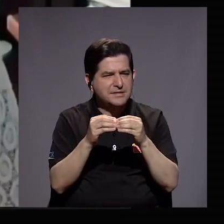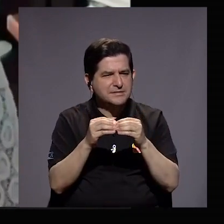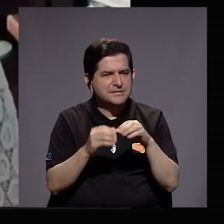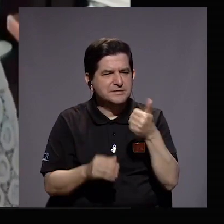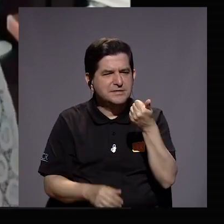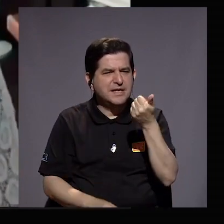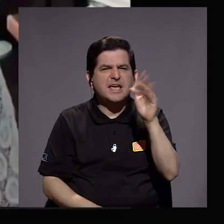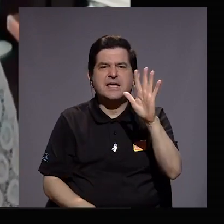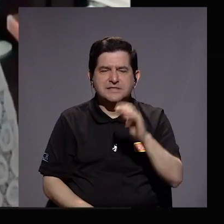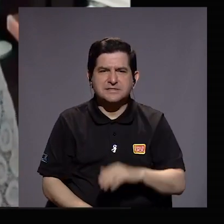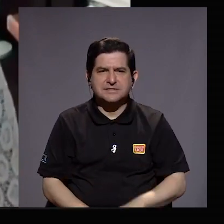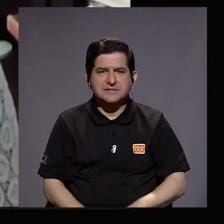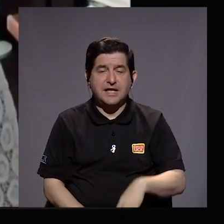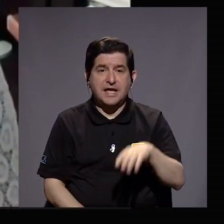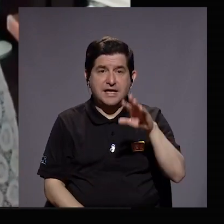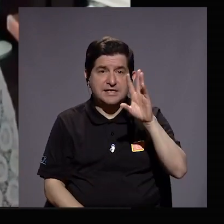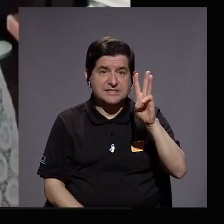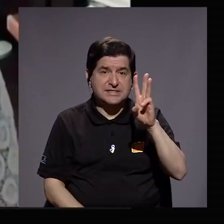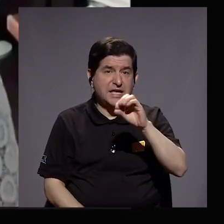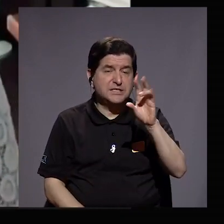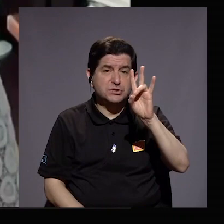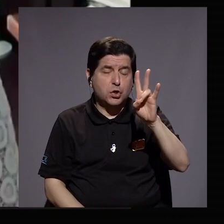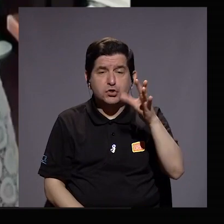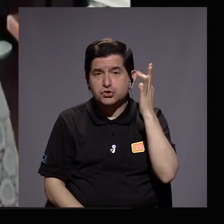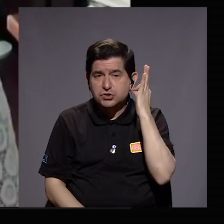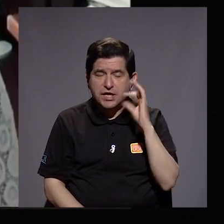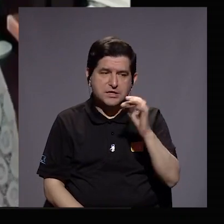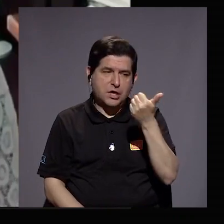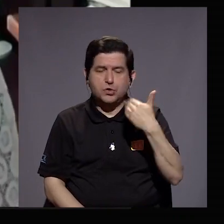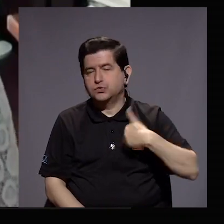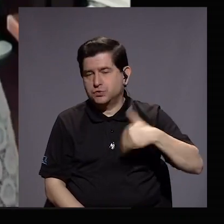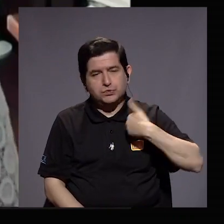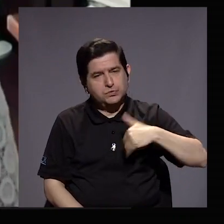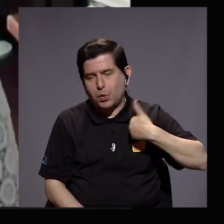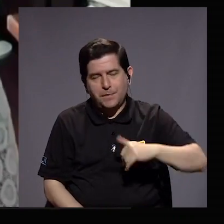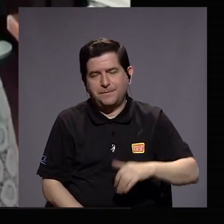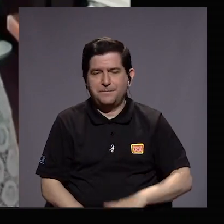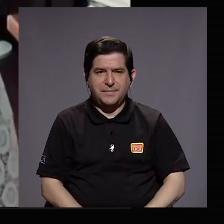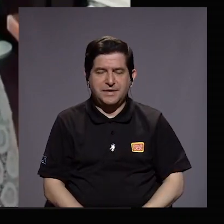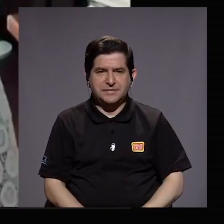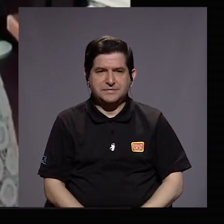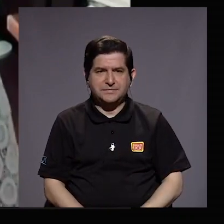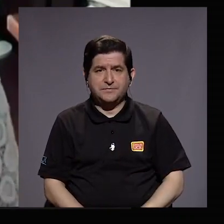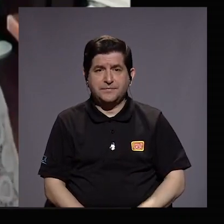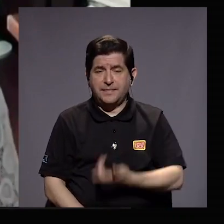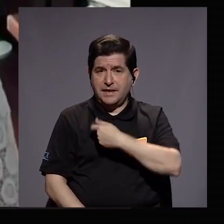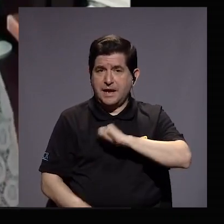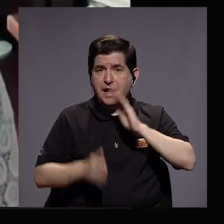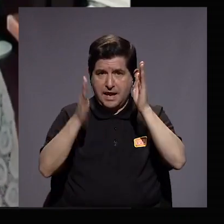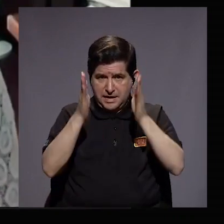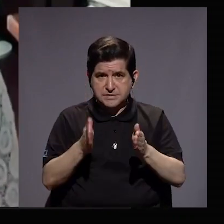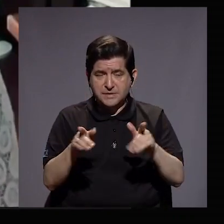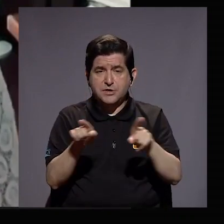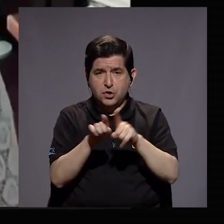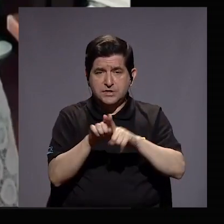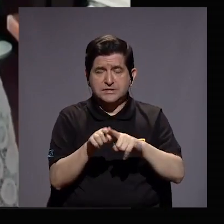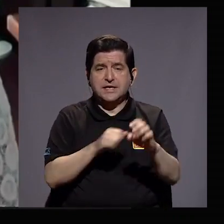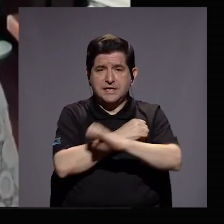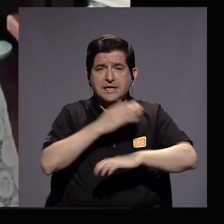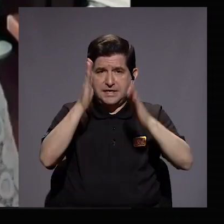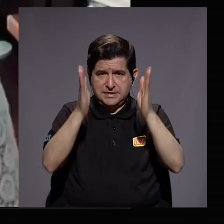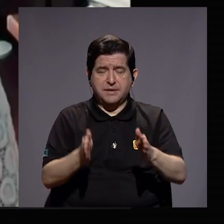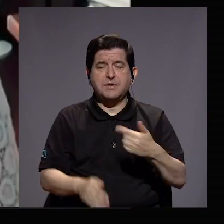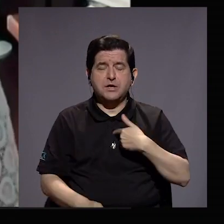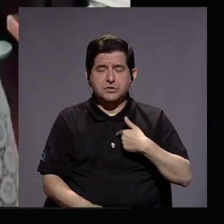no, un poquito más, éramos como 15, tal vez unas 6 o 7 mujeres y el resto de varones, españoles